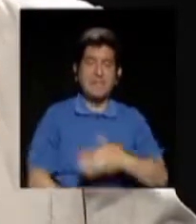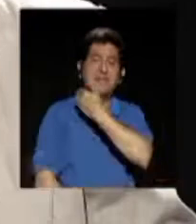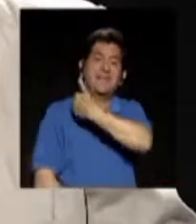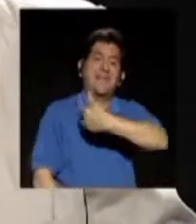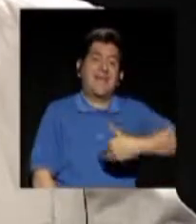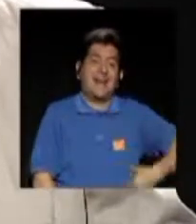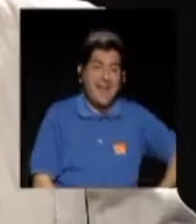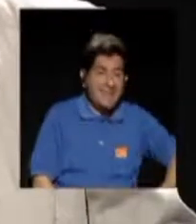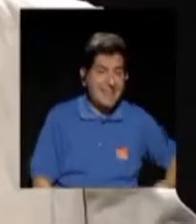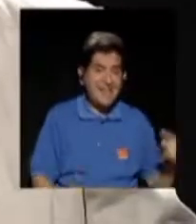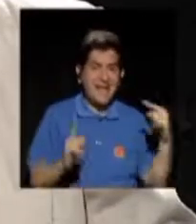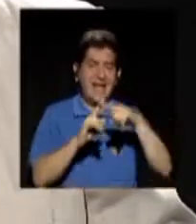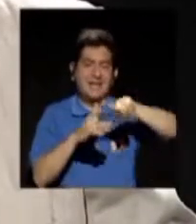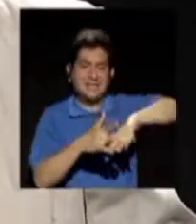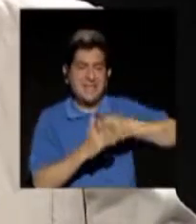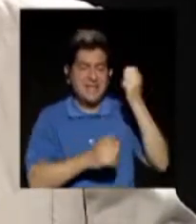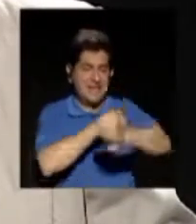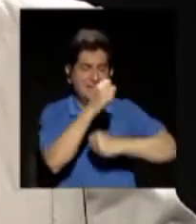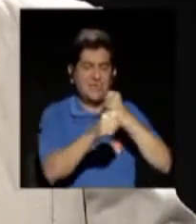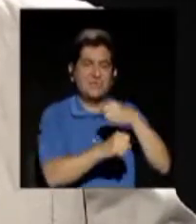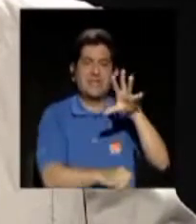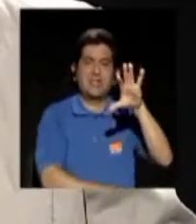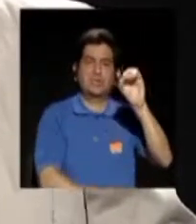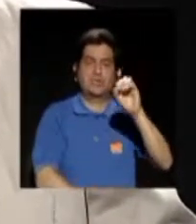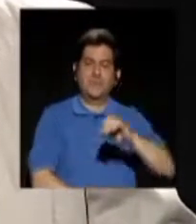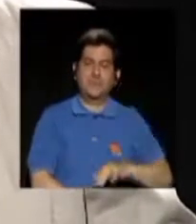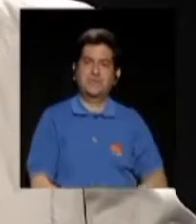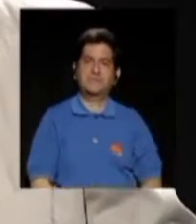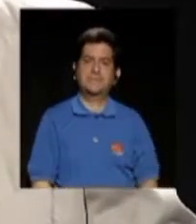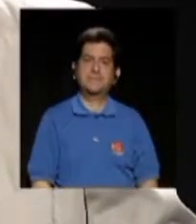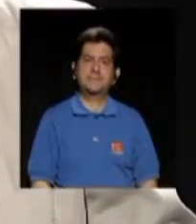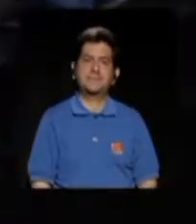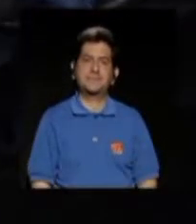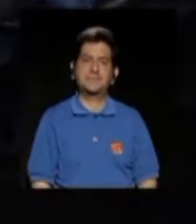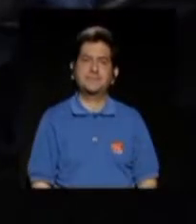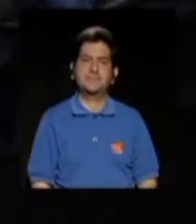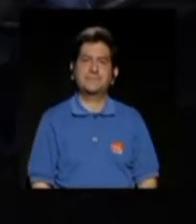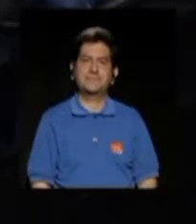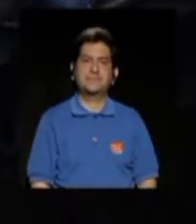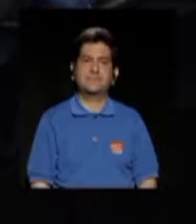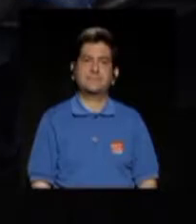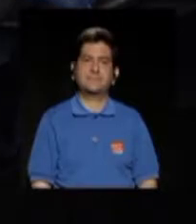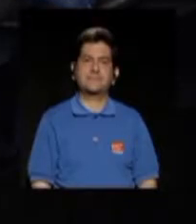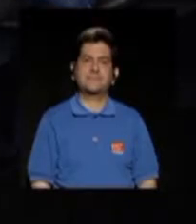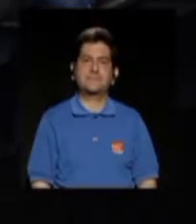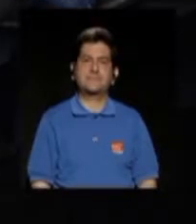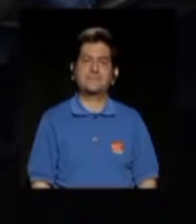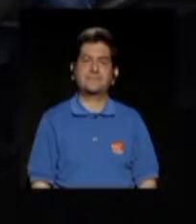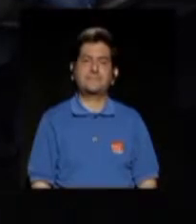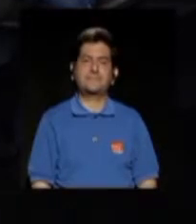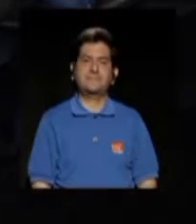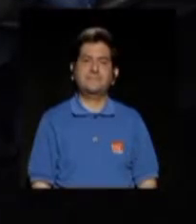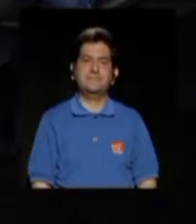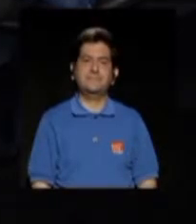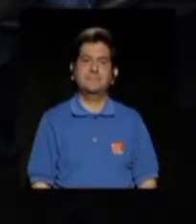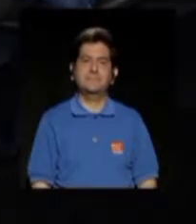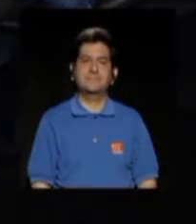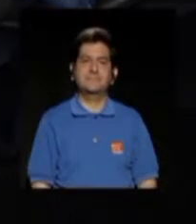Heredia hasta inicios de los 50.